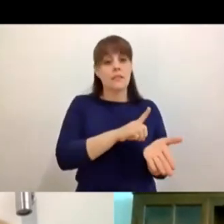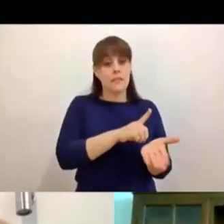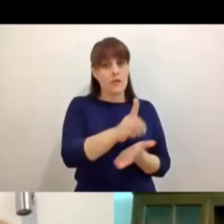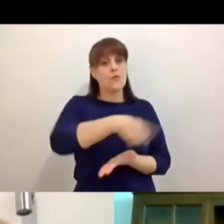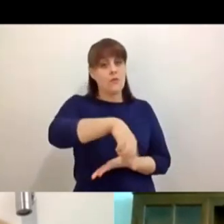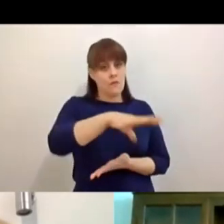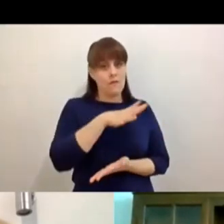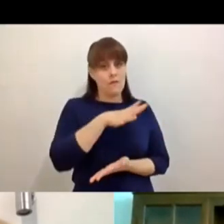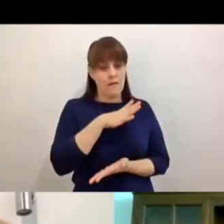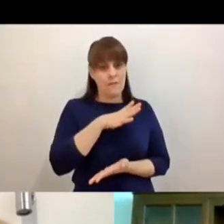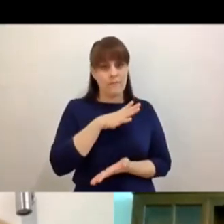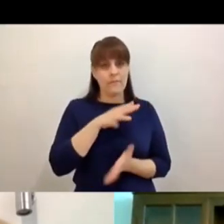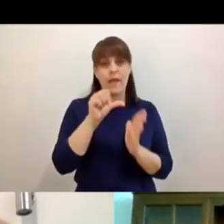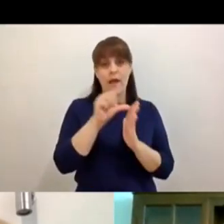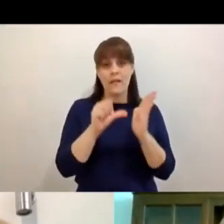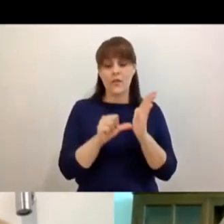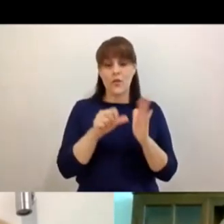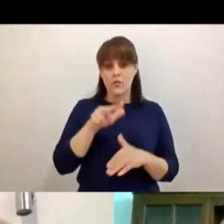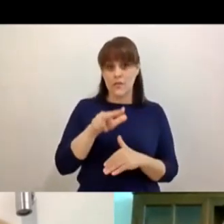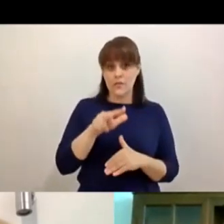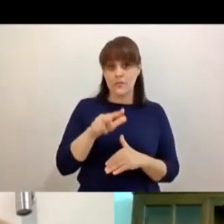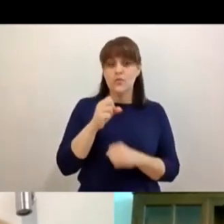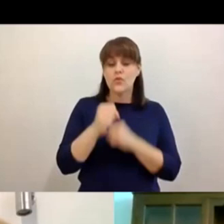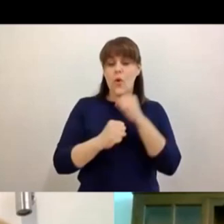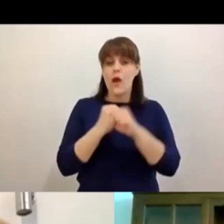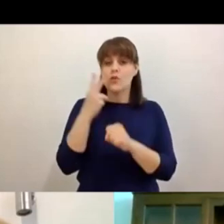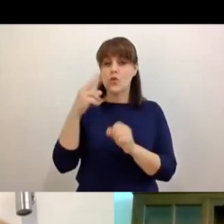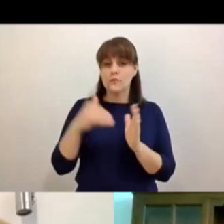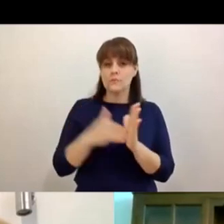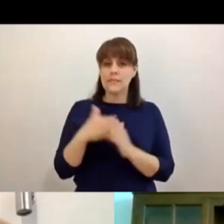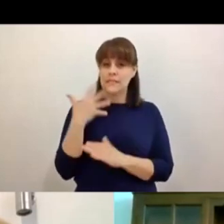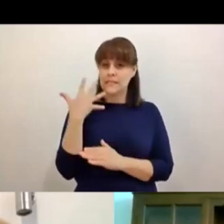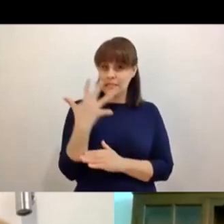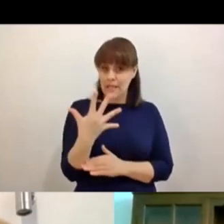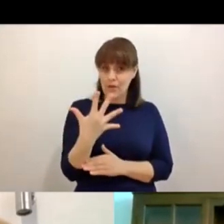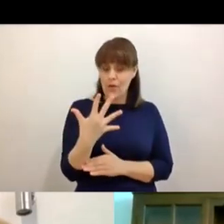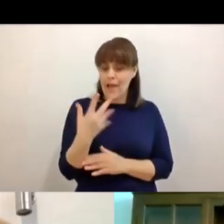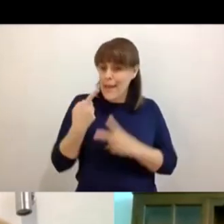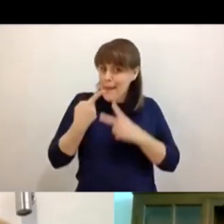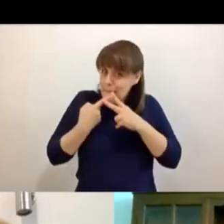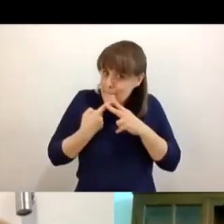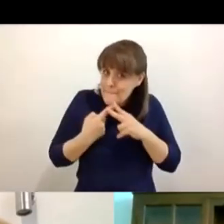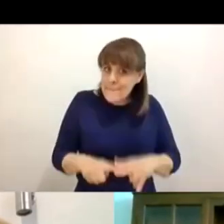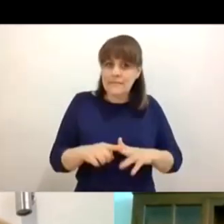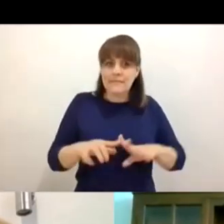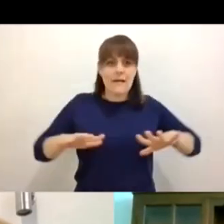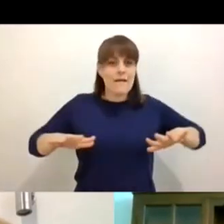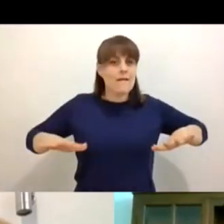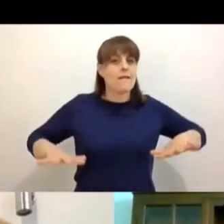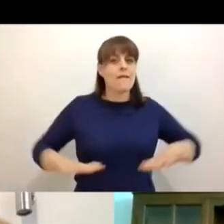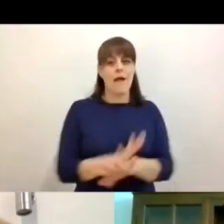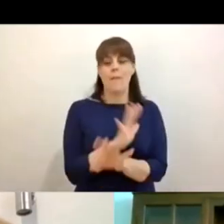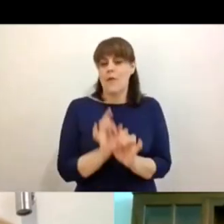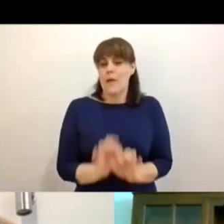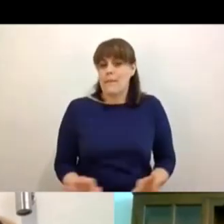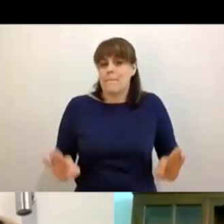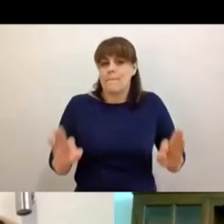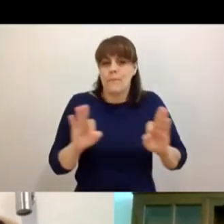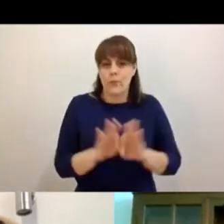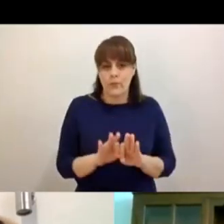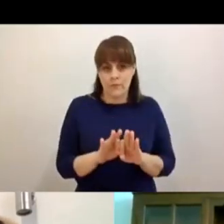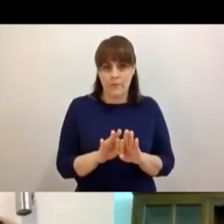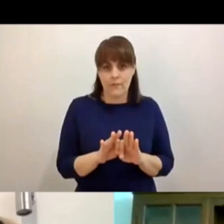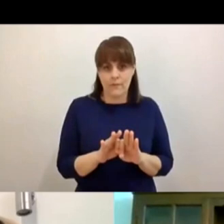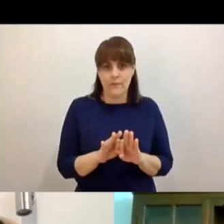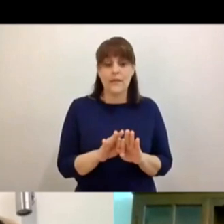18 constitucional en el año 2005 fue cuando vino el gran cambio del paradigma existente. Es decir, los niños, niños,